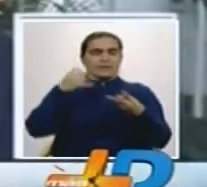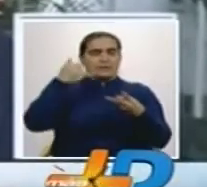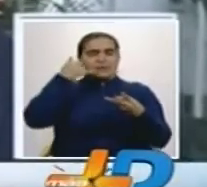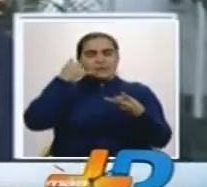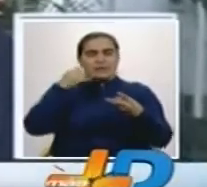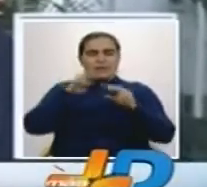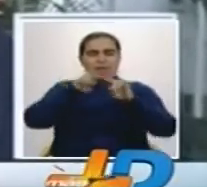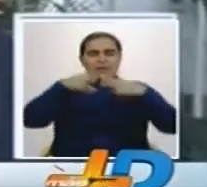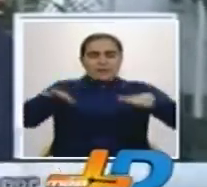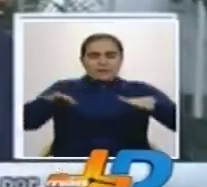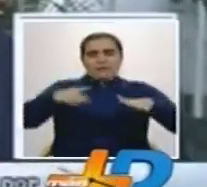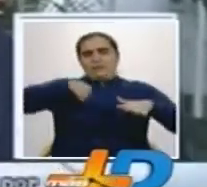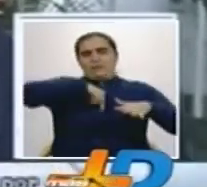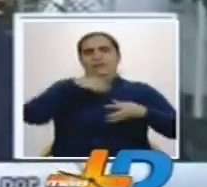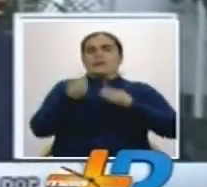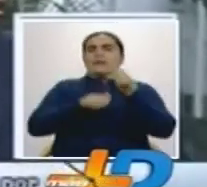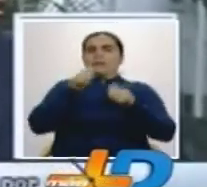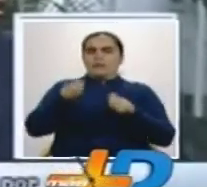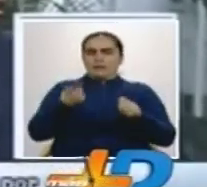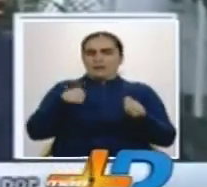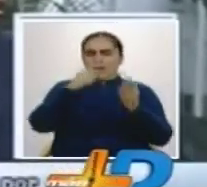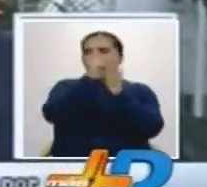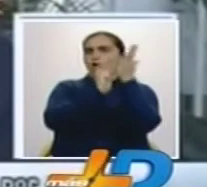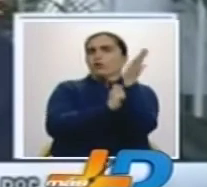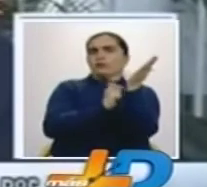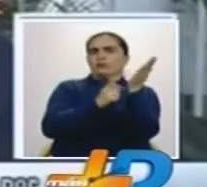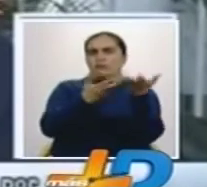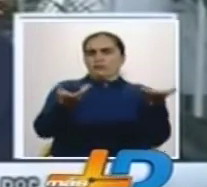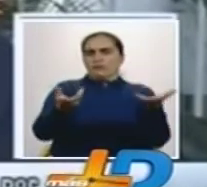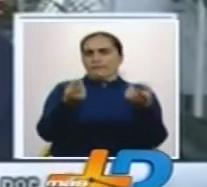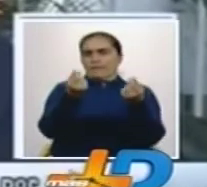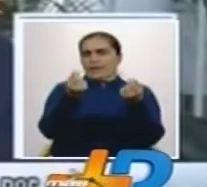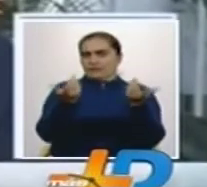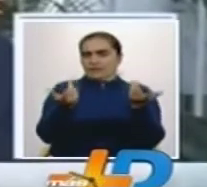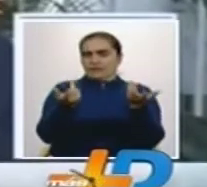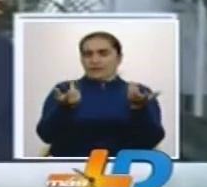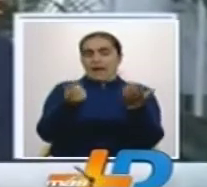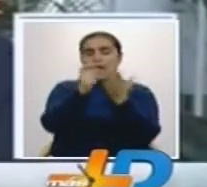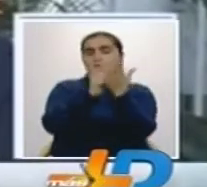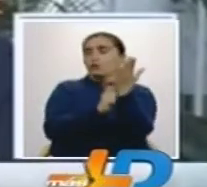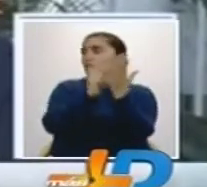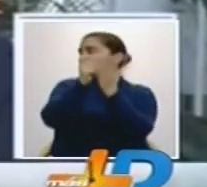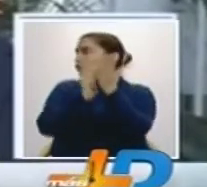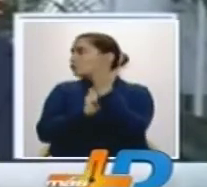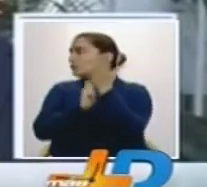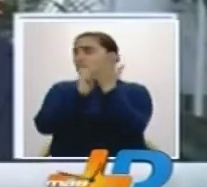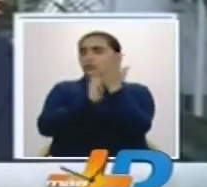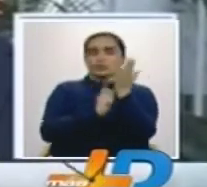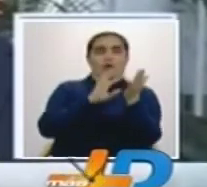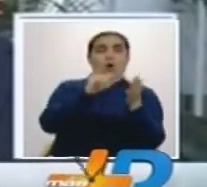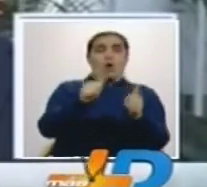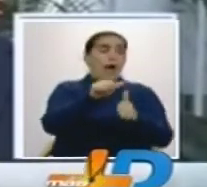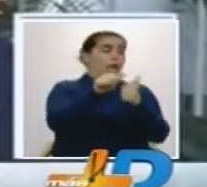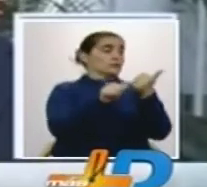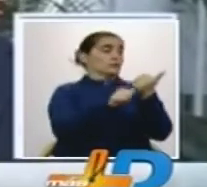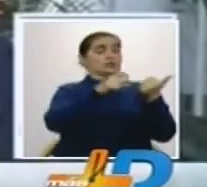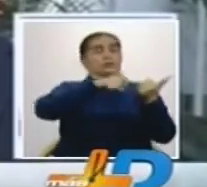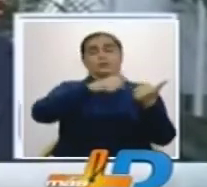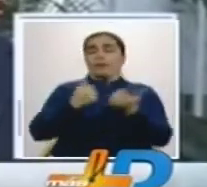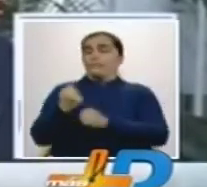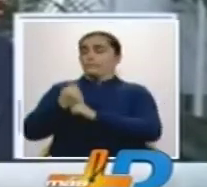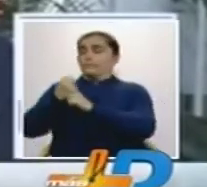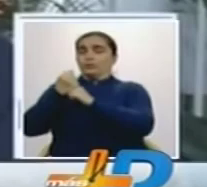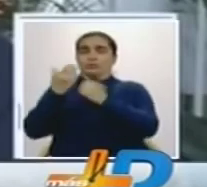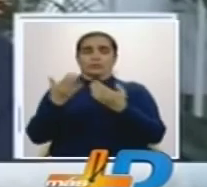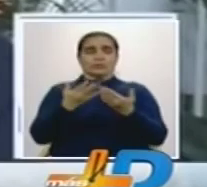no podemos entonces nosotros derrochar económicamente la poca plata que tienen las empresas municipales en asesorías de externos, muchos de ellos